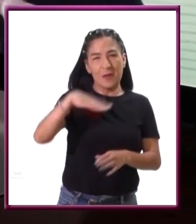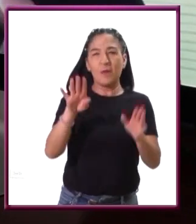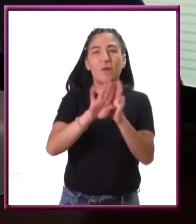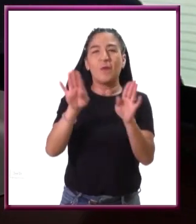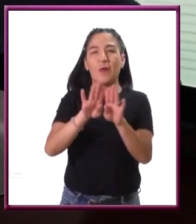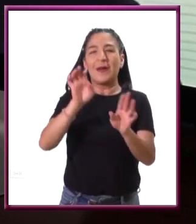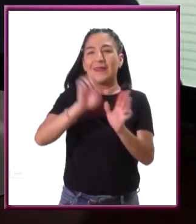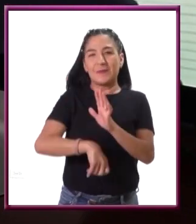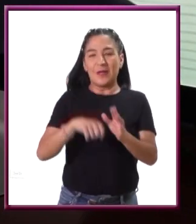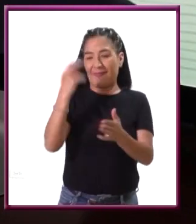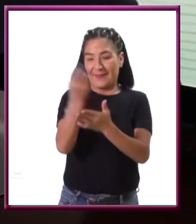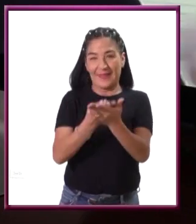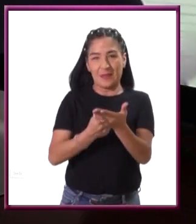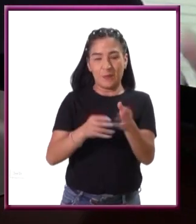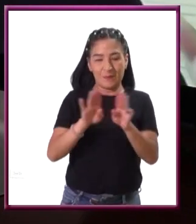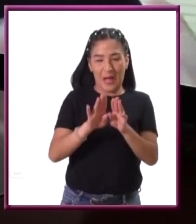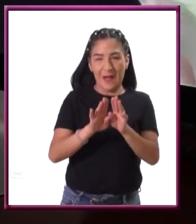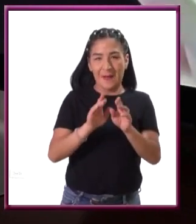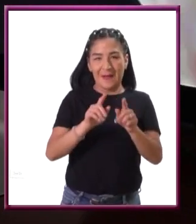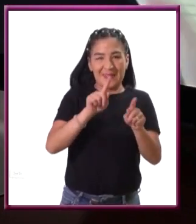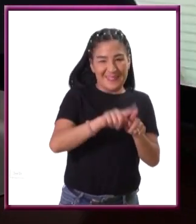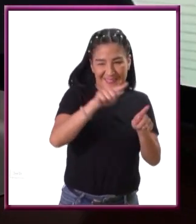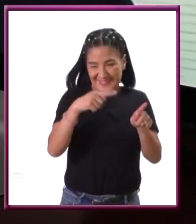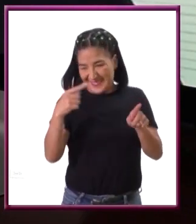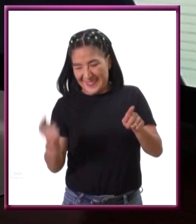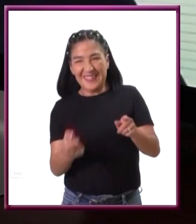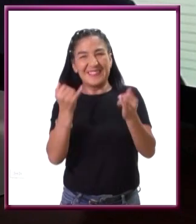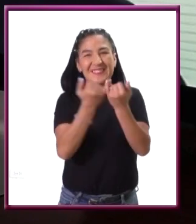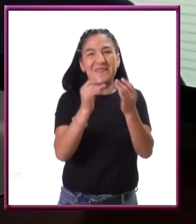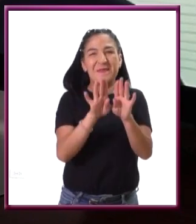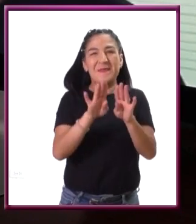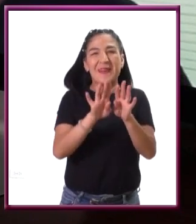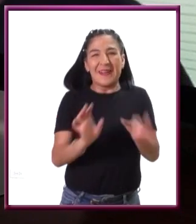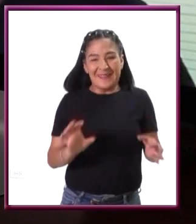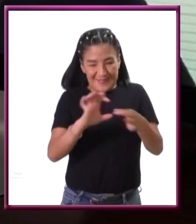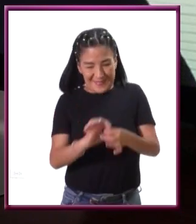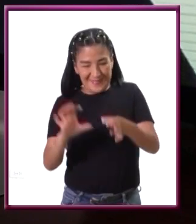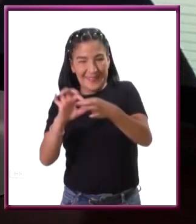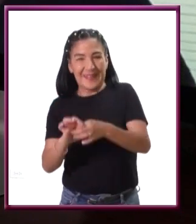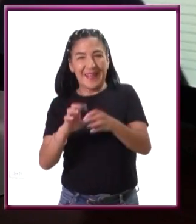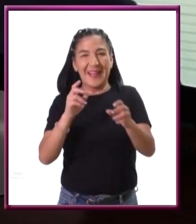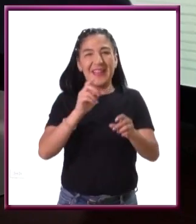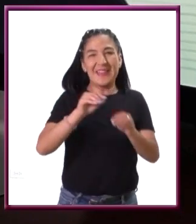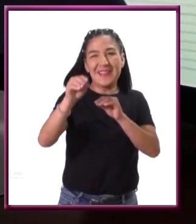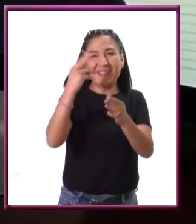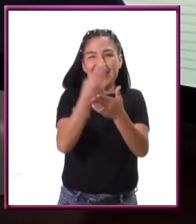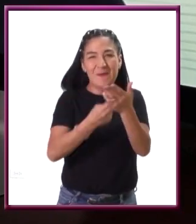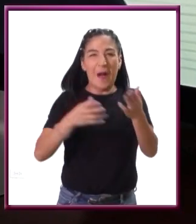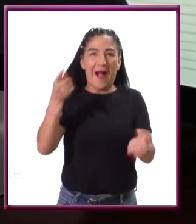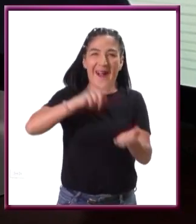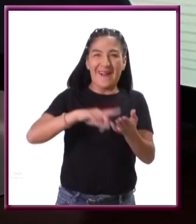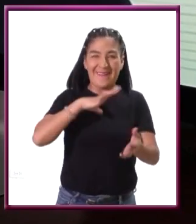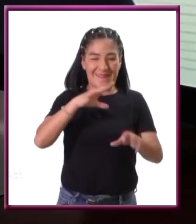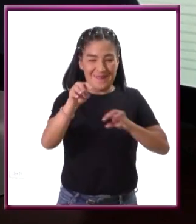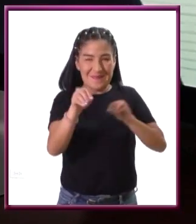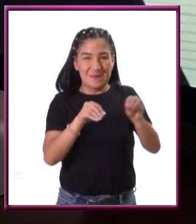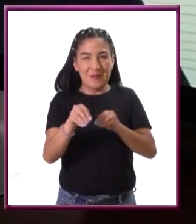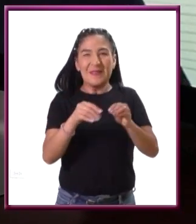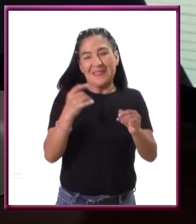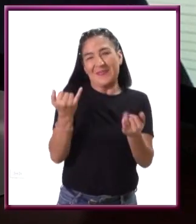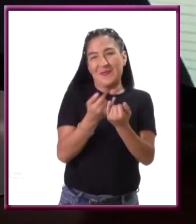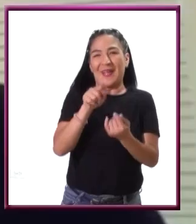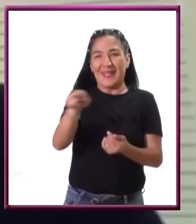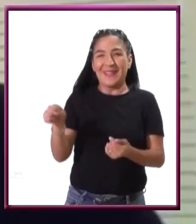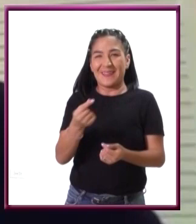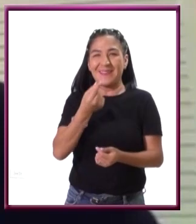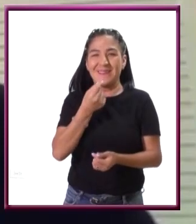dibujos similares, que parezcan dibujos secuenciales, que den la idea de que el dibujo se está moviendo y, por ejemplo, es un juego que hacen los